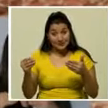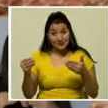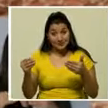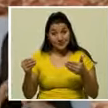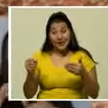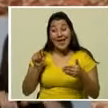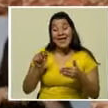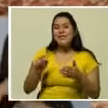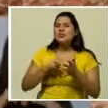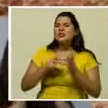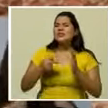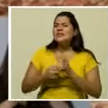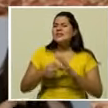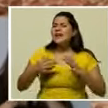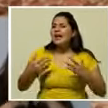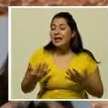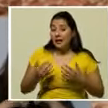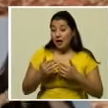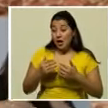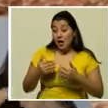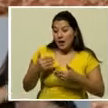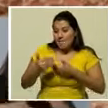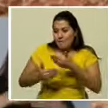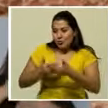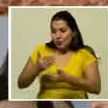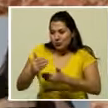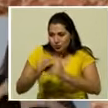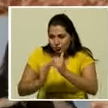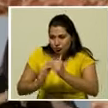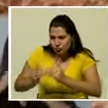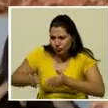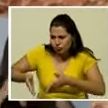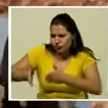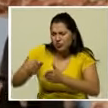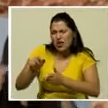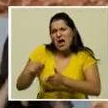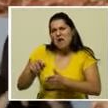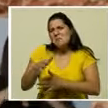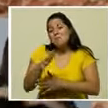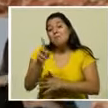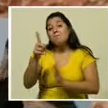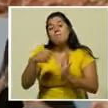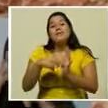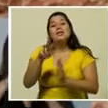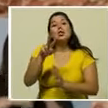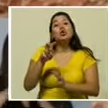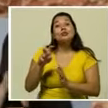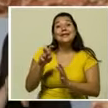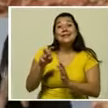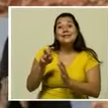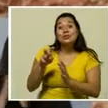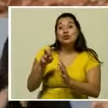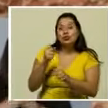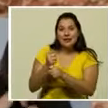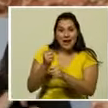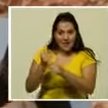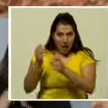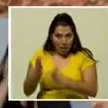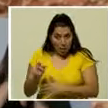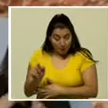Va a implicar en el proceso de construcción mucho más de 1.200 empleos directos